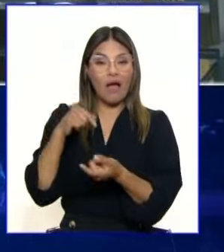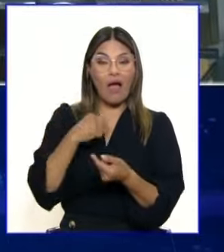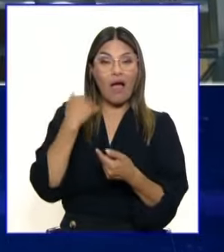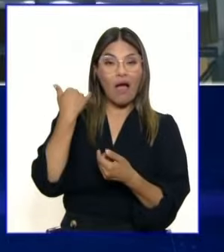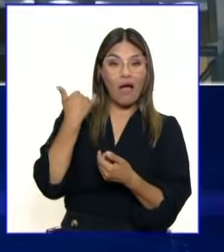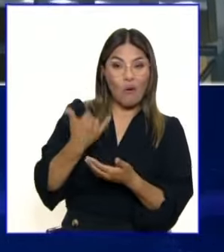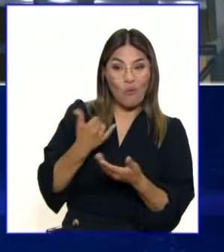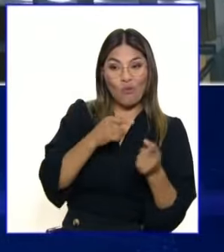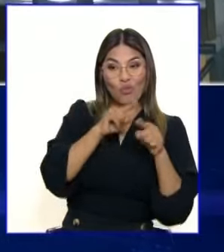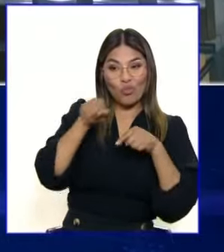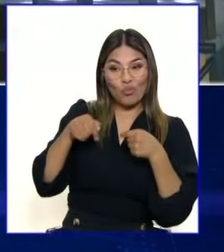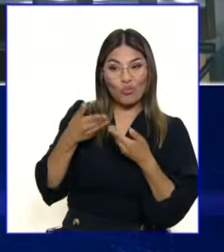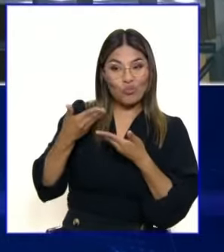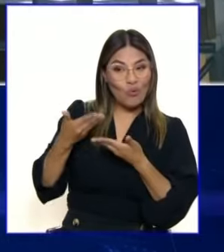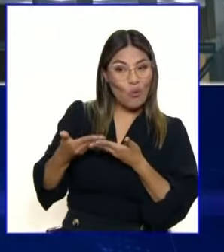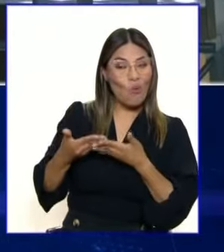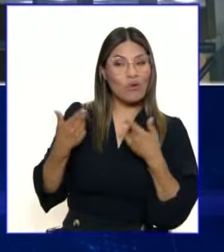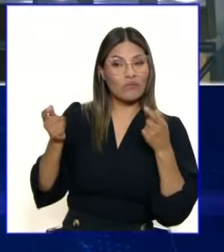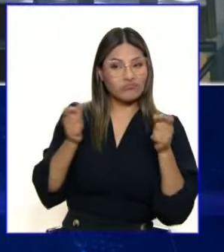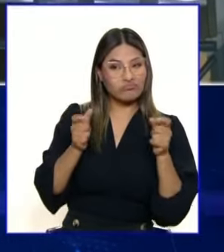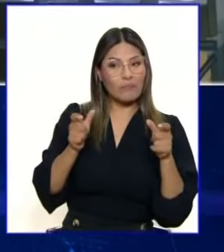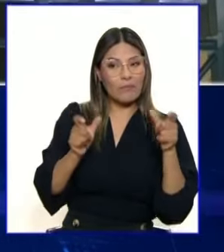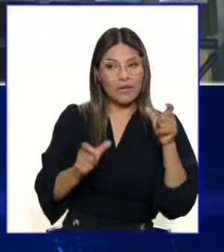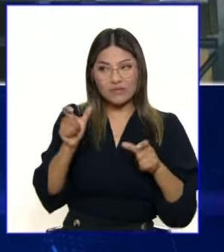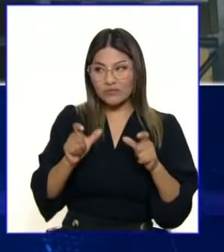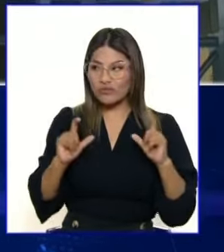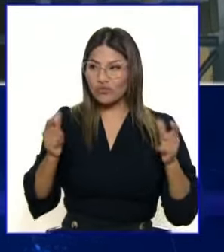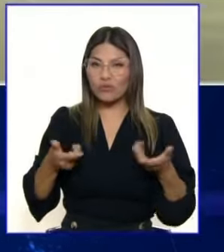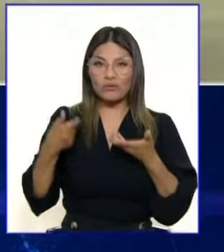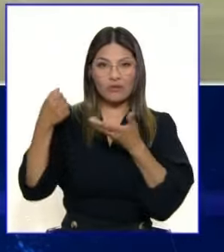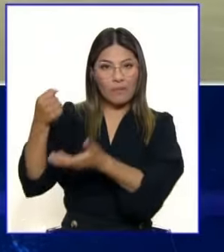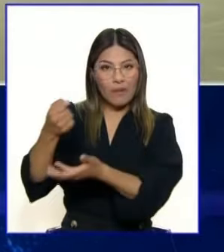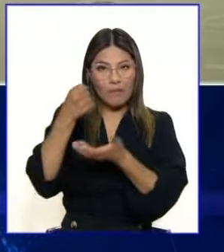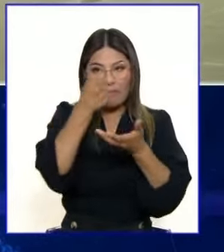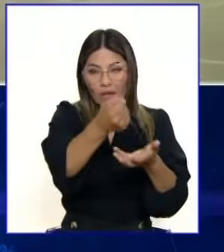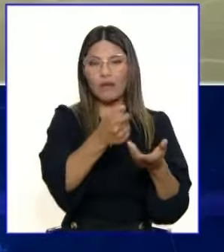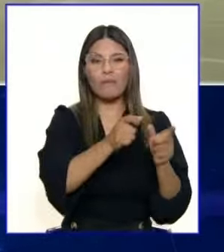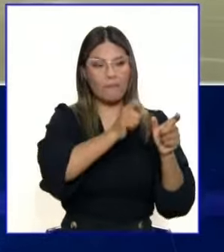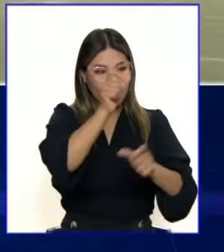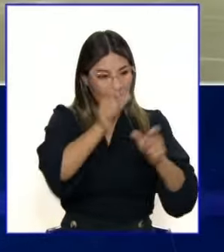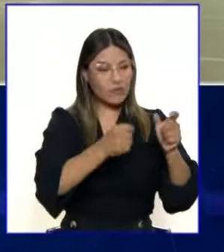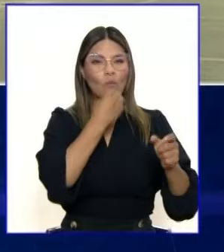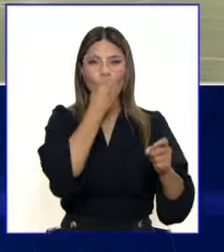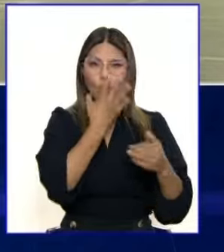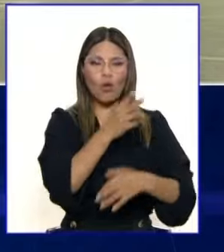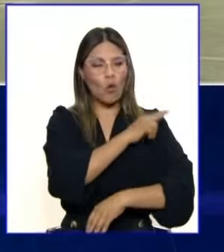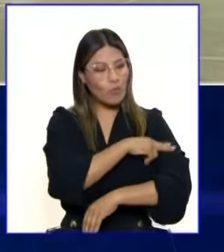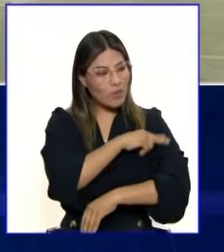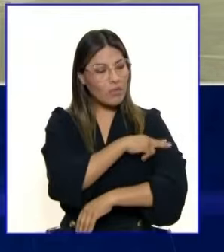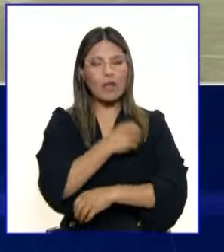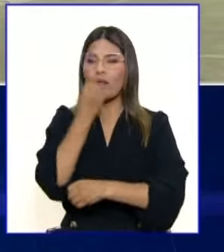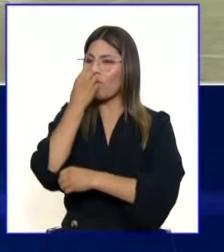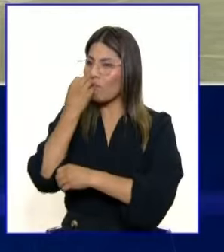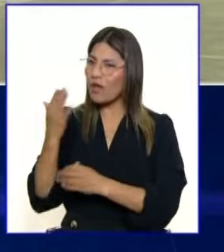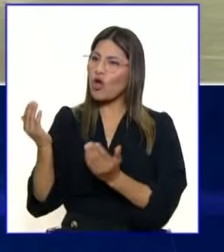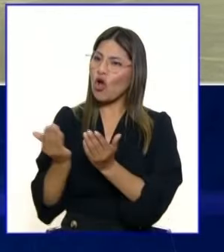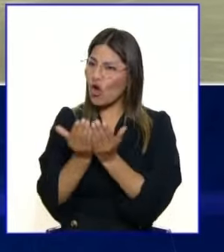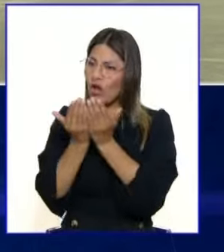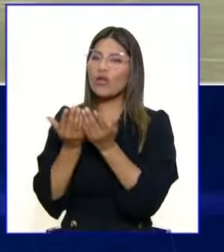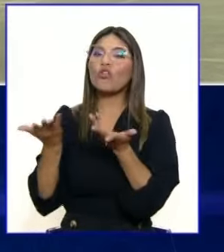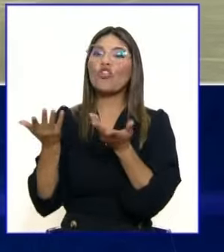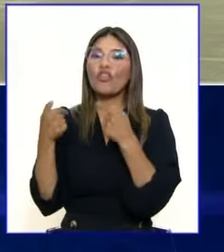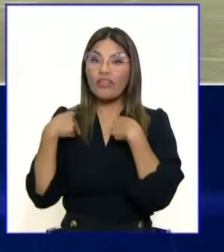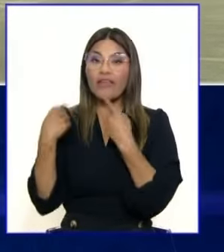nuevamente a lo que es seguridad ciudadana, para las inversiones, para que el ciudadano tenga mejores hospitales, mejores colegios, mejores servicios